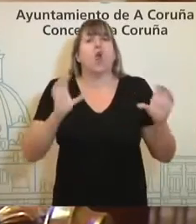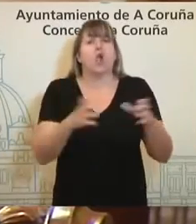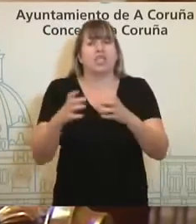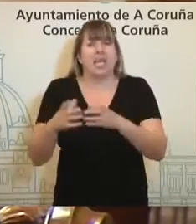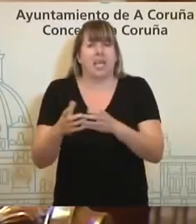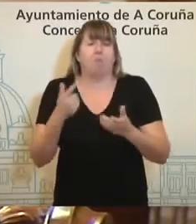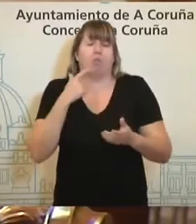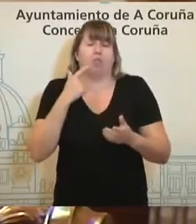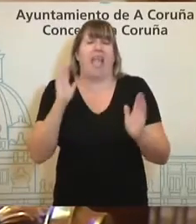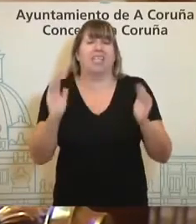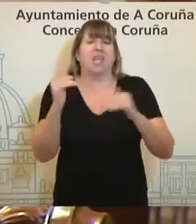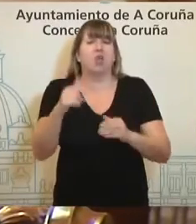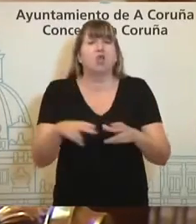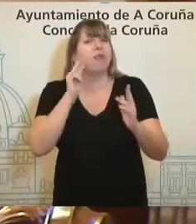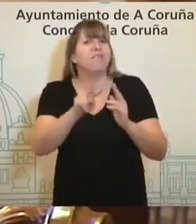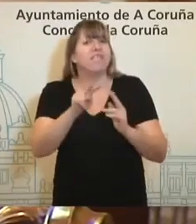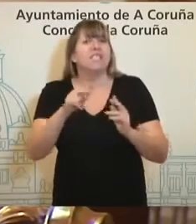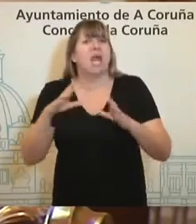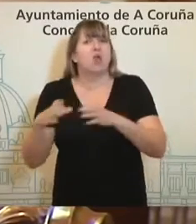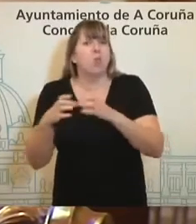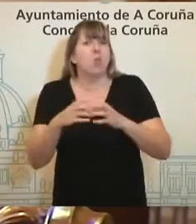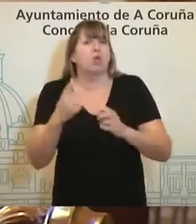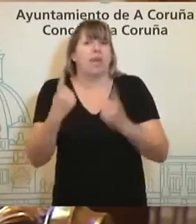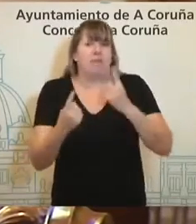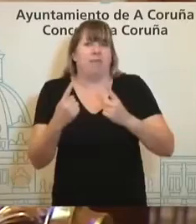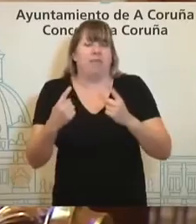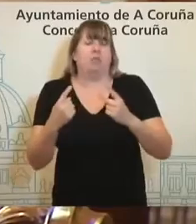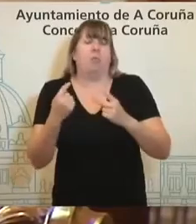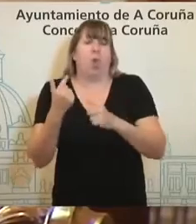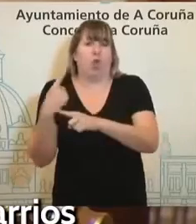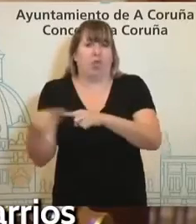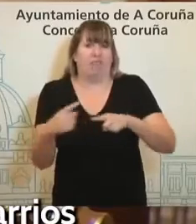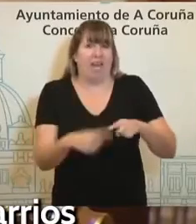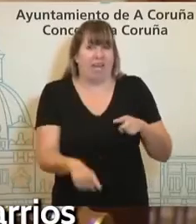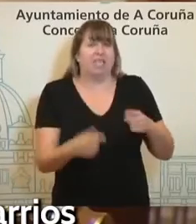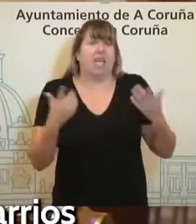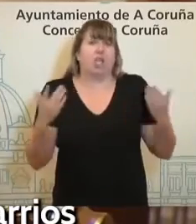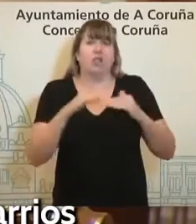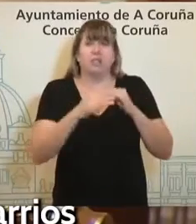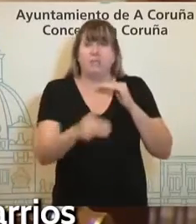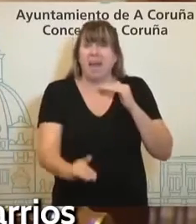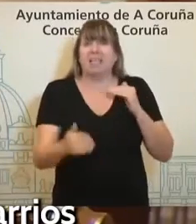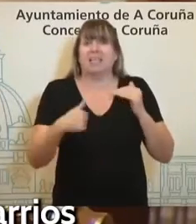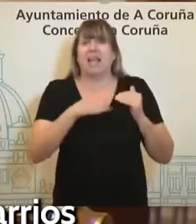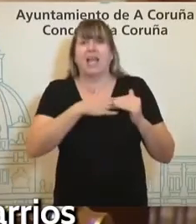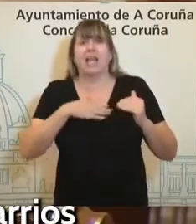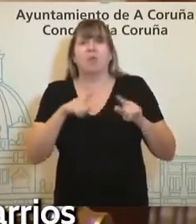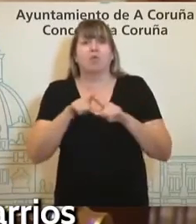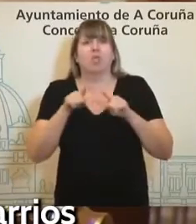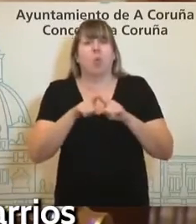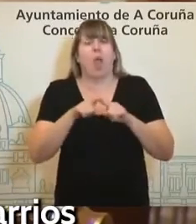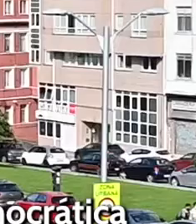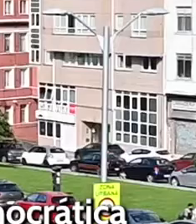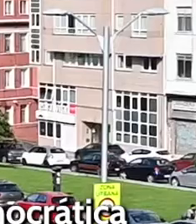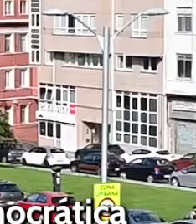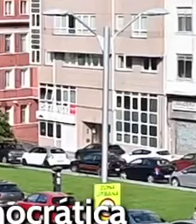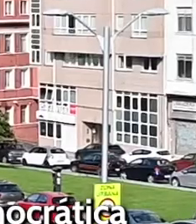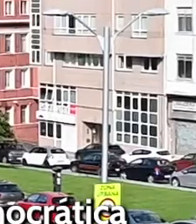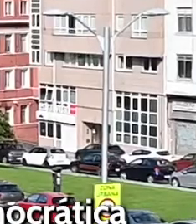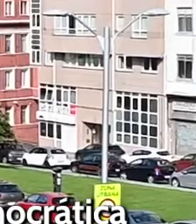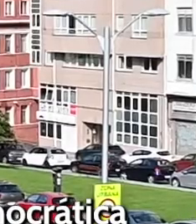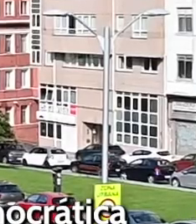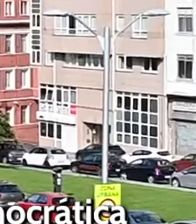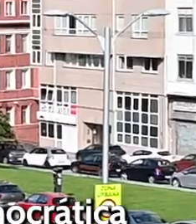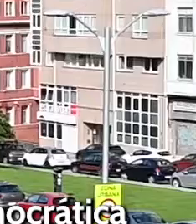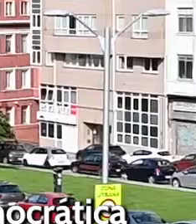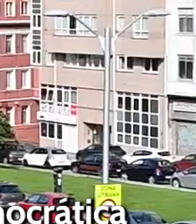un cuidado do espazo público. Dende a Marea Atlántica queremos facer un chamado a que a resolución de conflitos nos barrios se leve a cabo